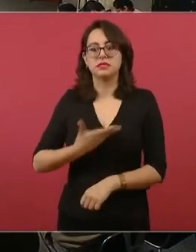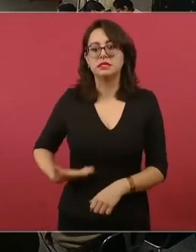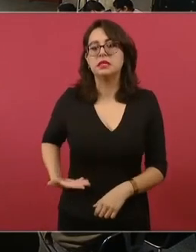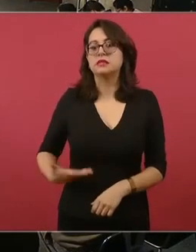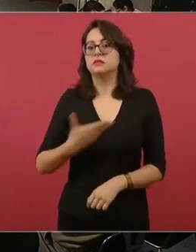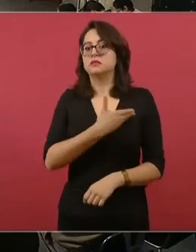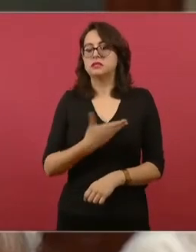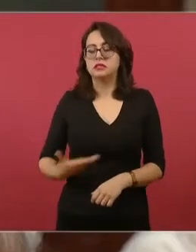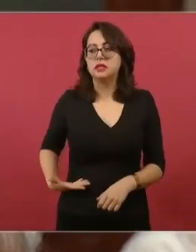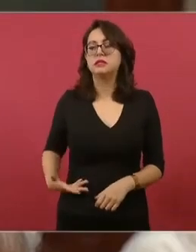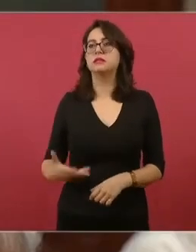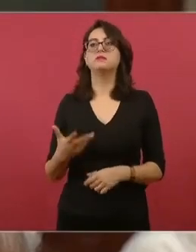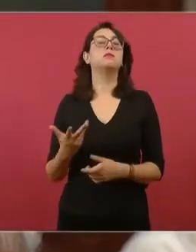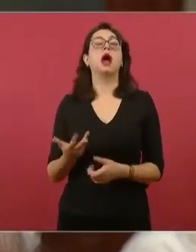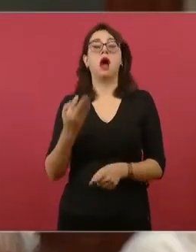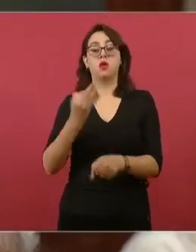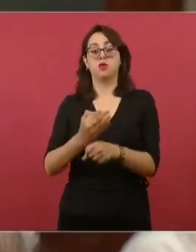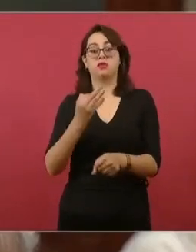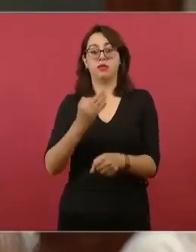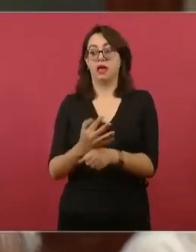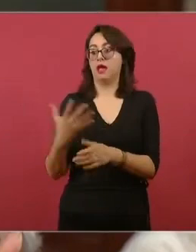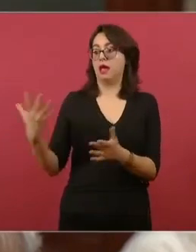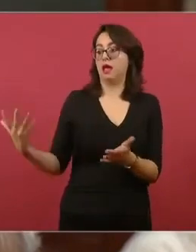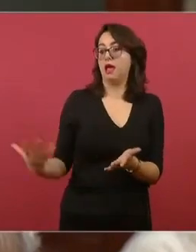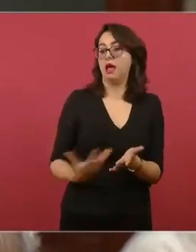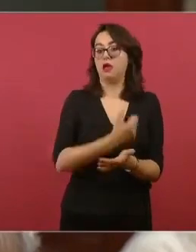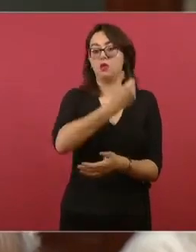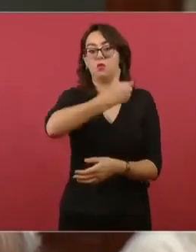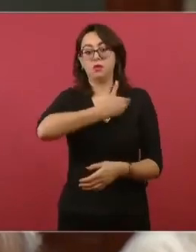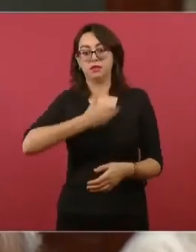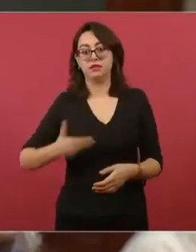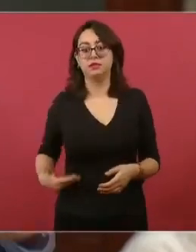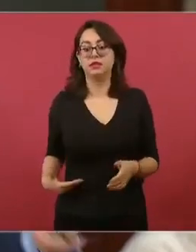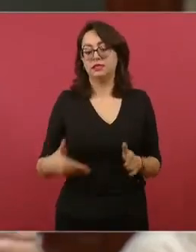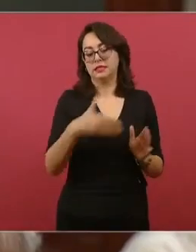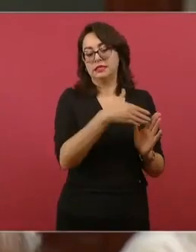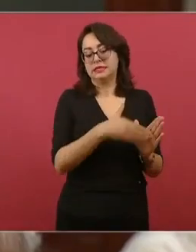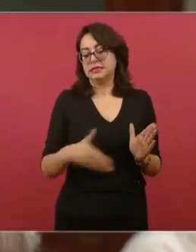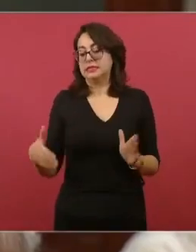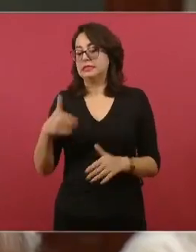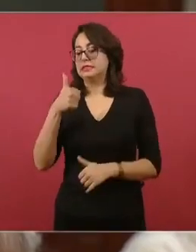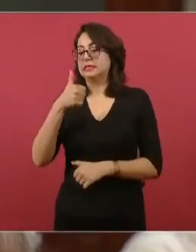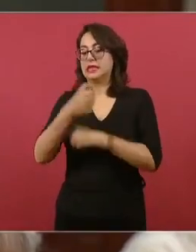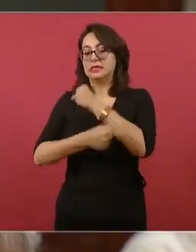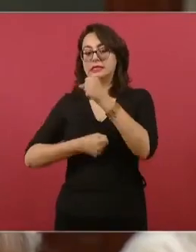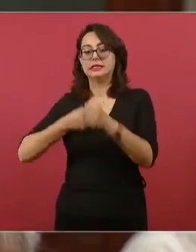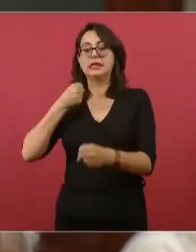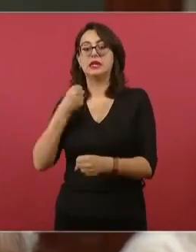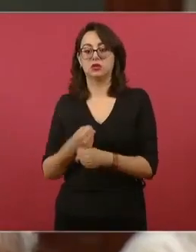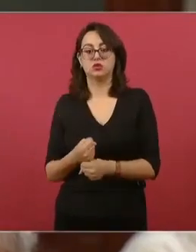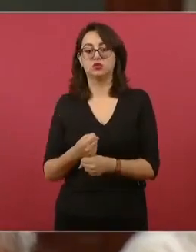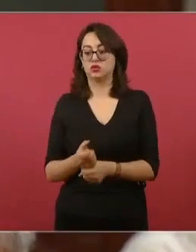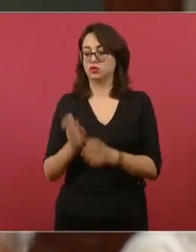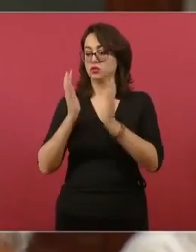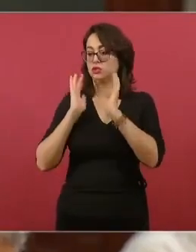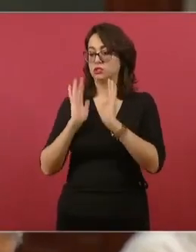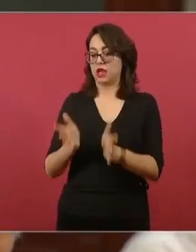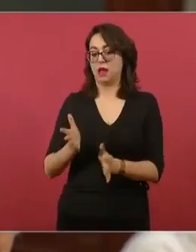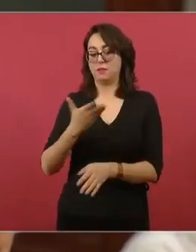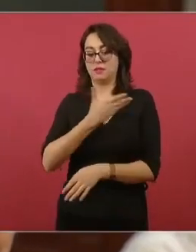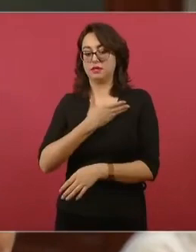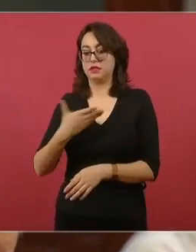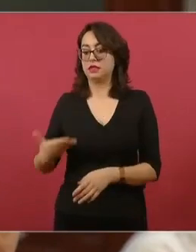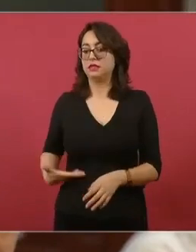consideraría siguen a futuro, los retos, las próximas pendientes que tendría,